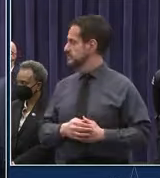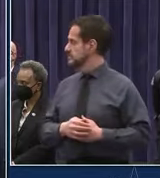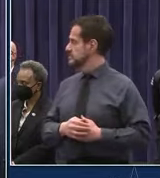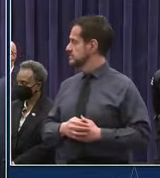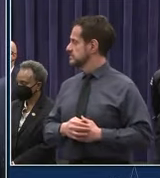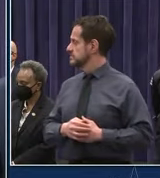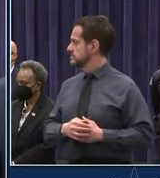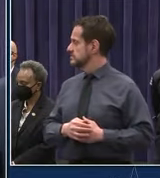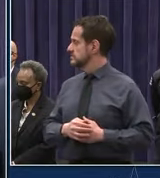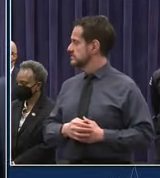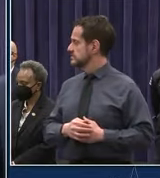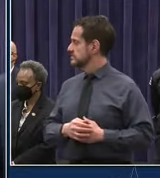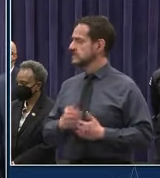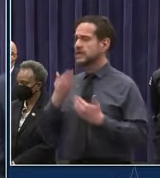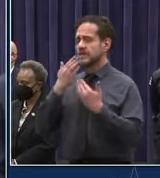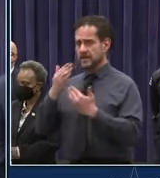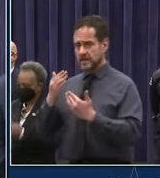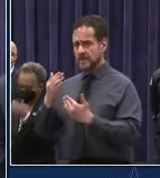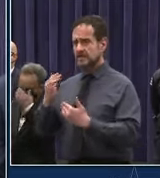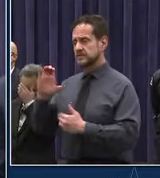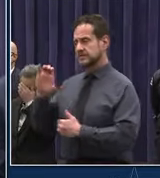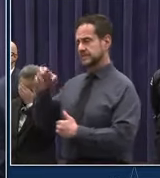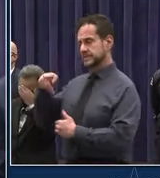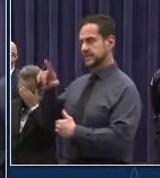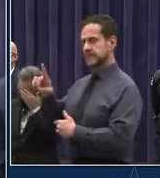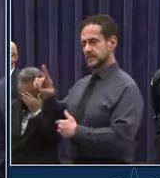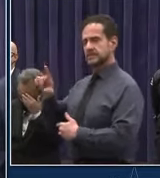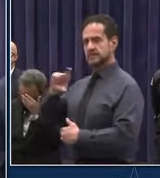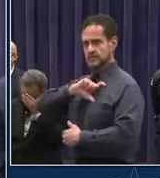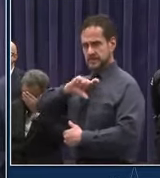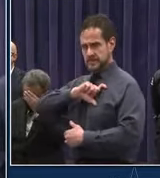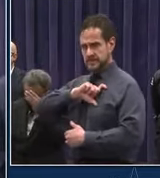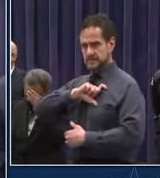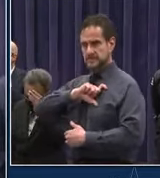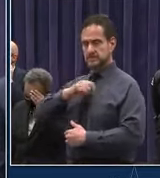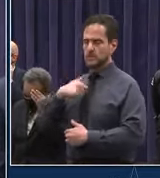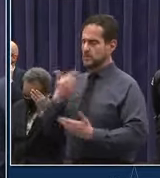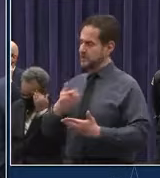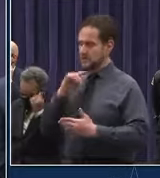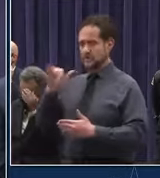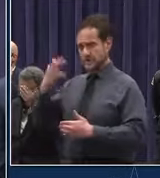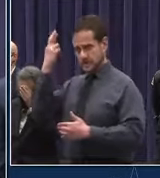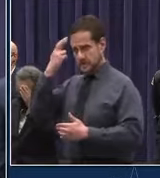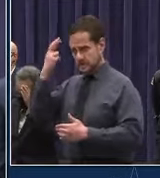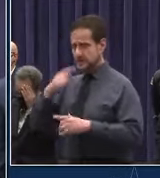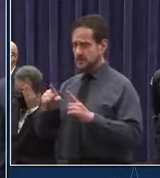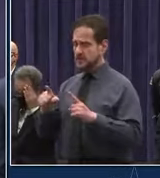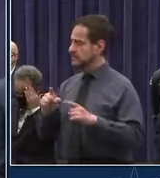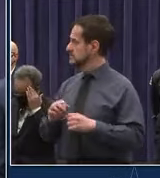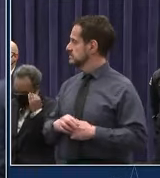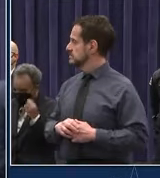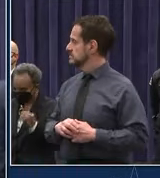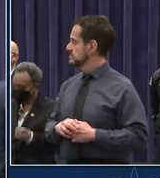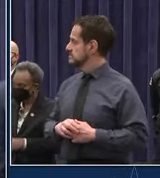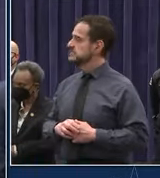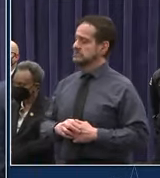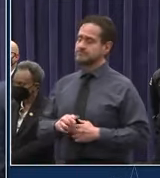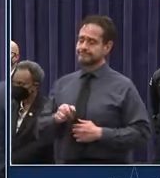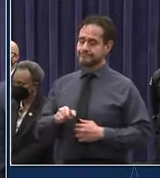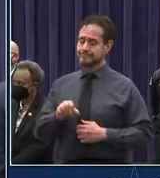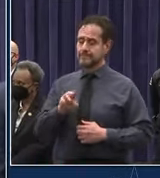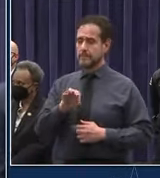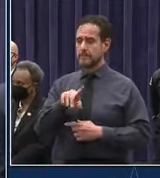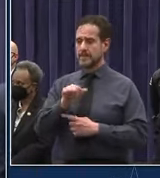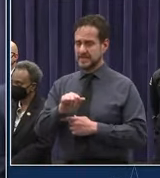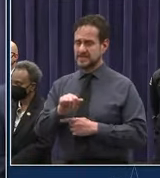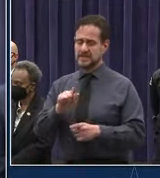to obviously CPD. We're here for that reason. But before that, obviously we mourn for Melissa. I